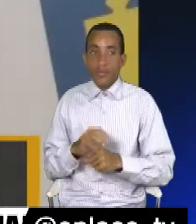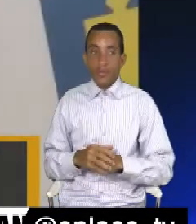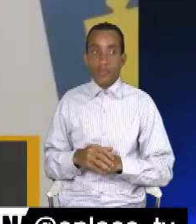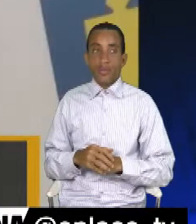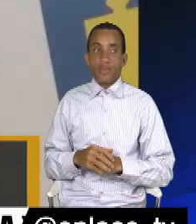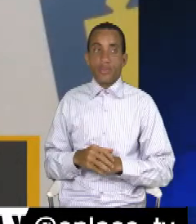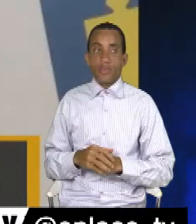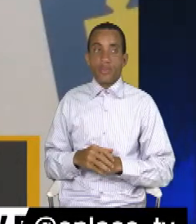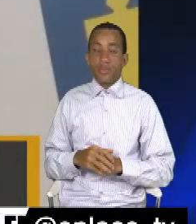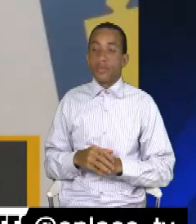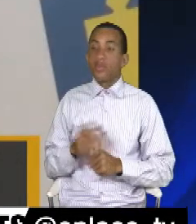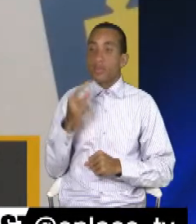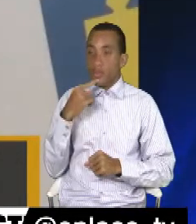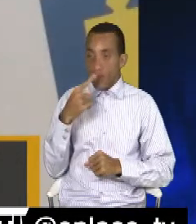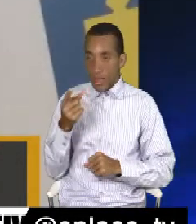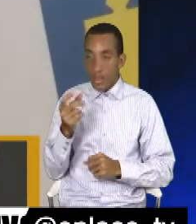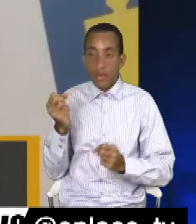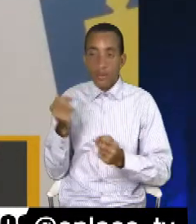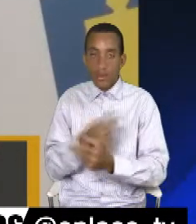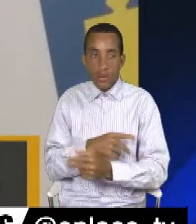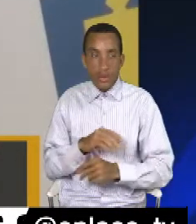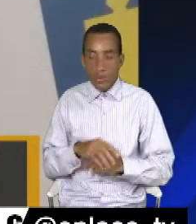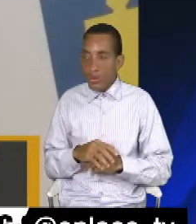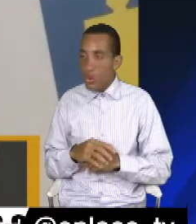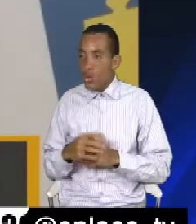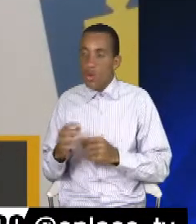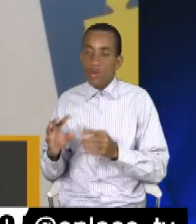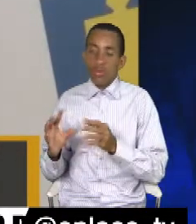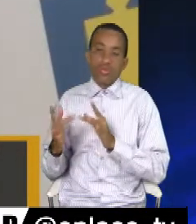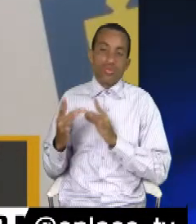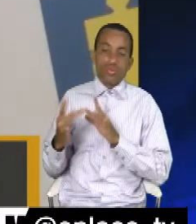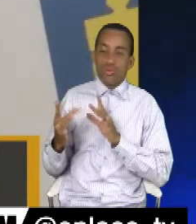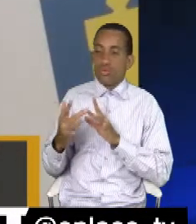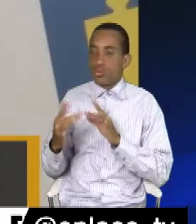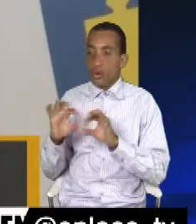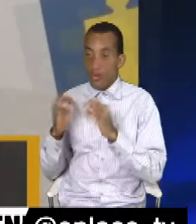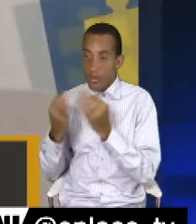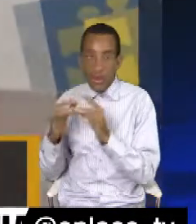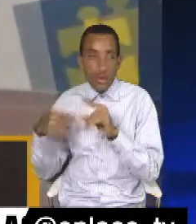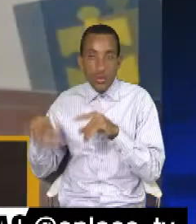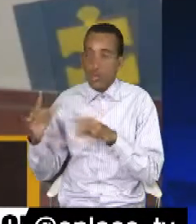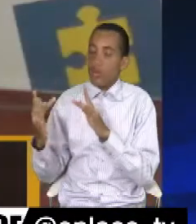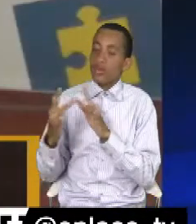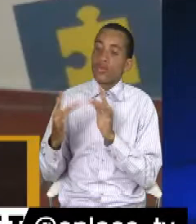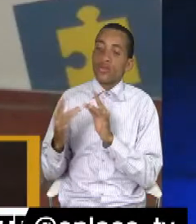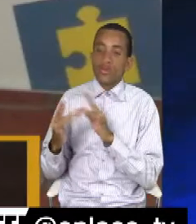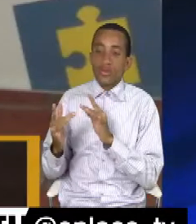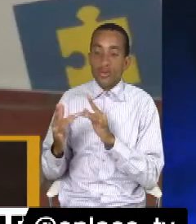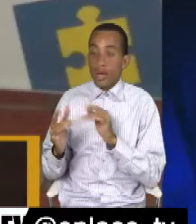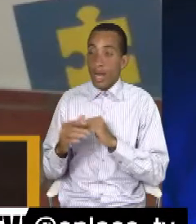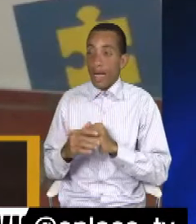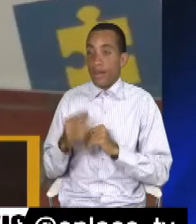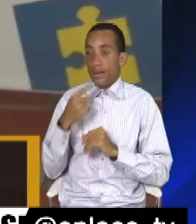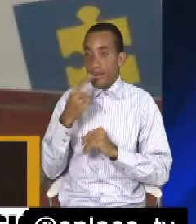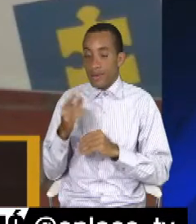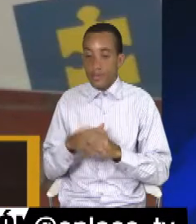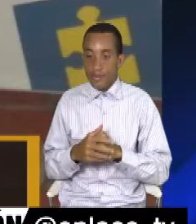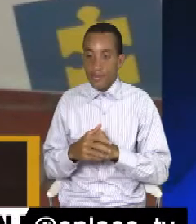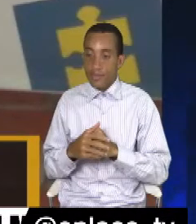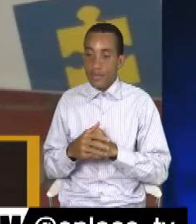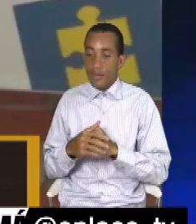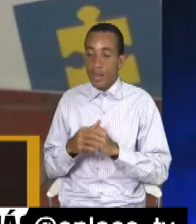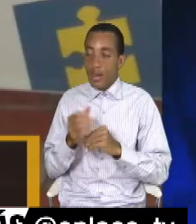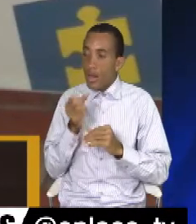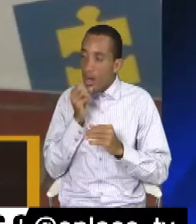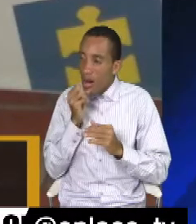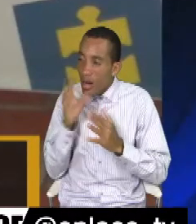la información, habría aprovechado la cercanía que tenía con la familia del menor. Las autoridades agregaron que la víctima le contó a la mamá la situación